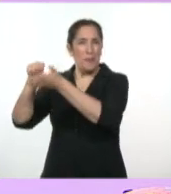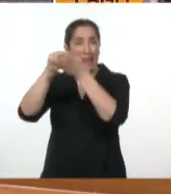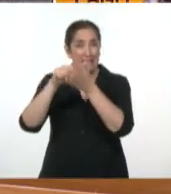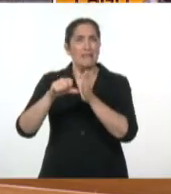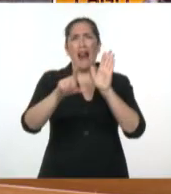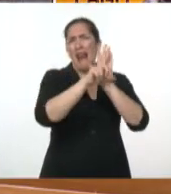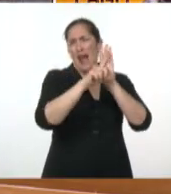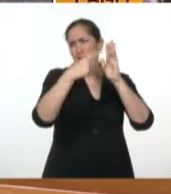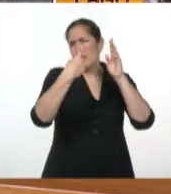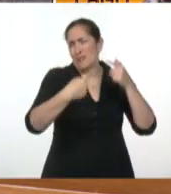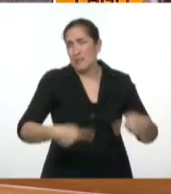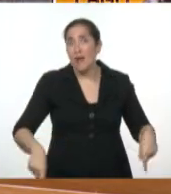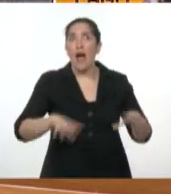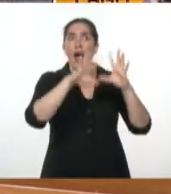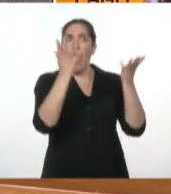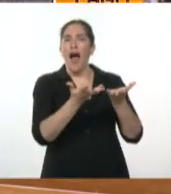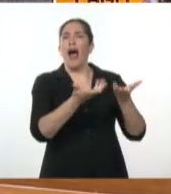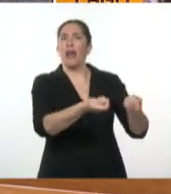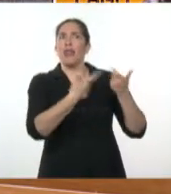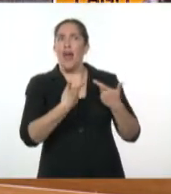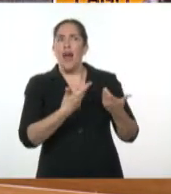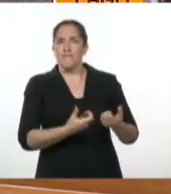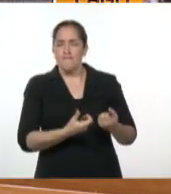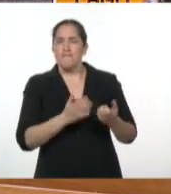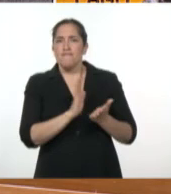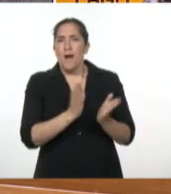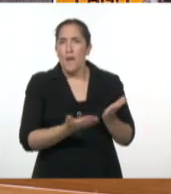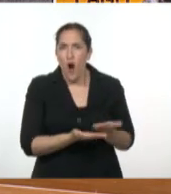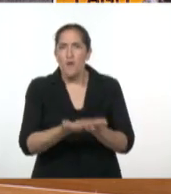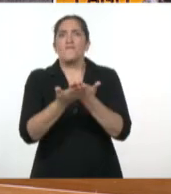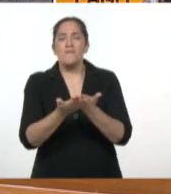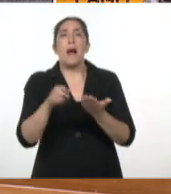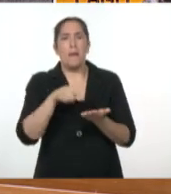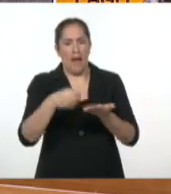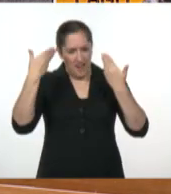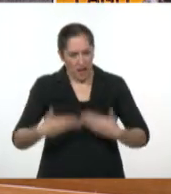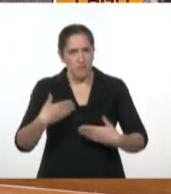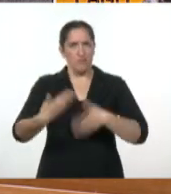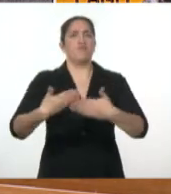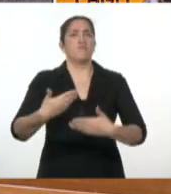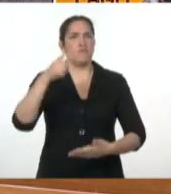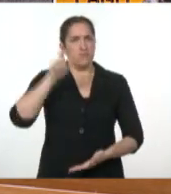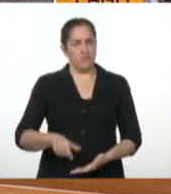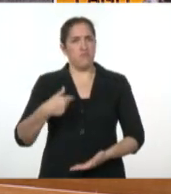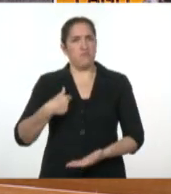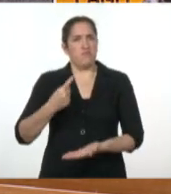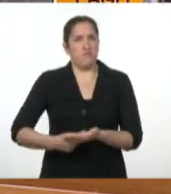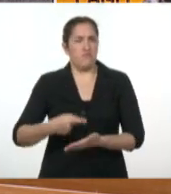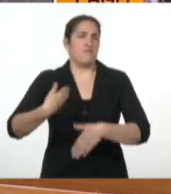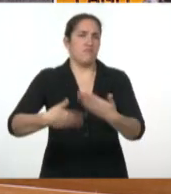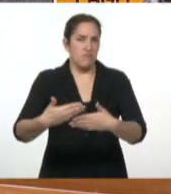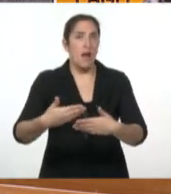legal que nos sirve como respaldo para poder ser quienes queremos ser, para poder autodefinirnos y para también